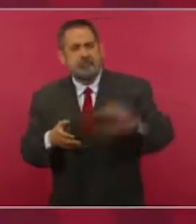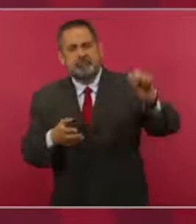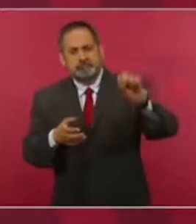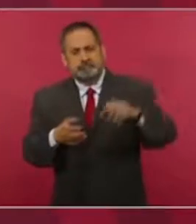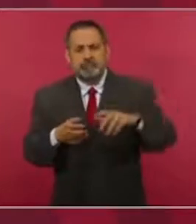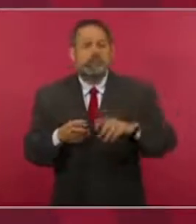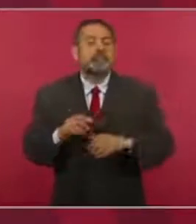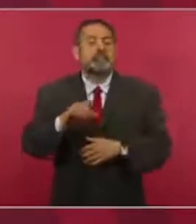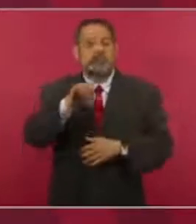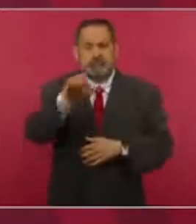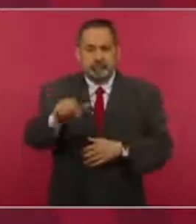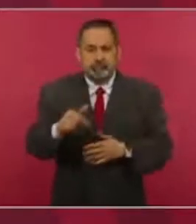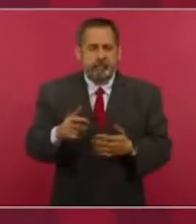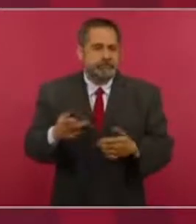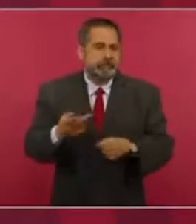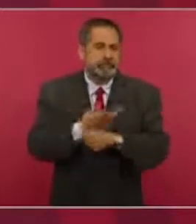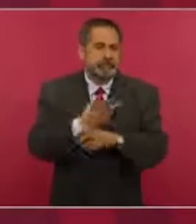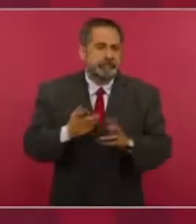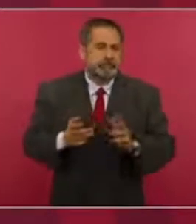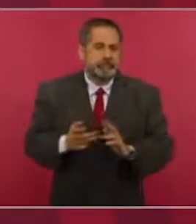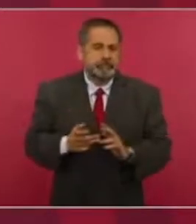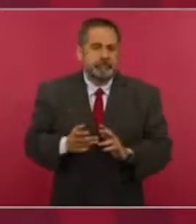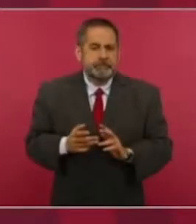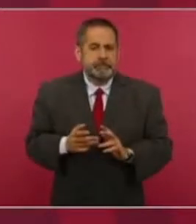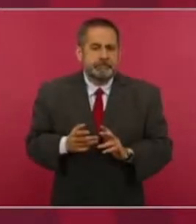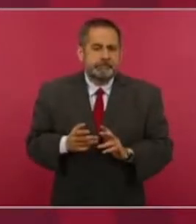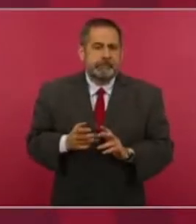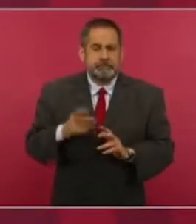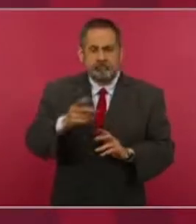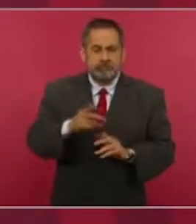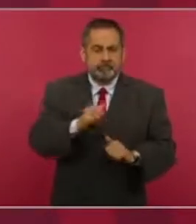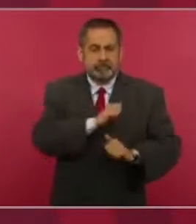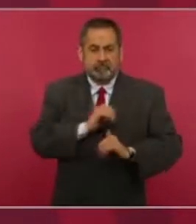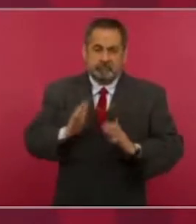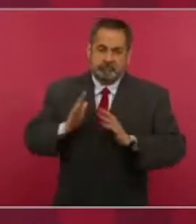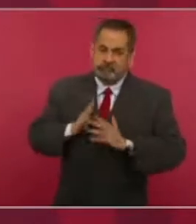sí, ya la intervención militar,